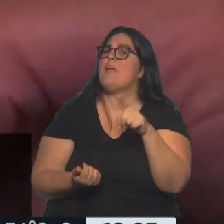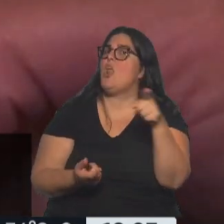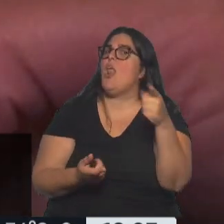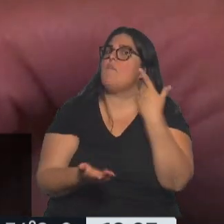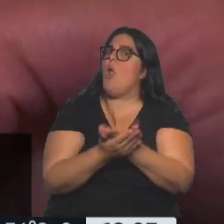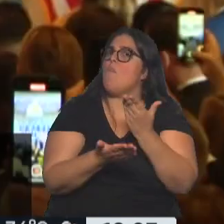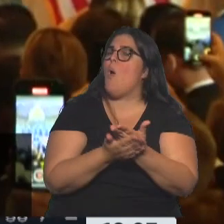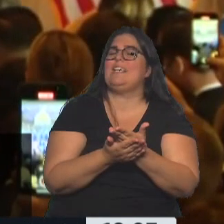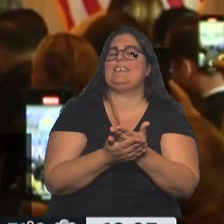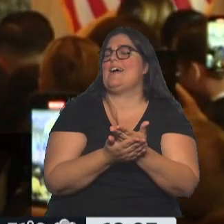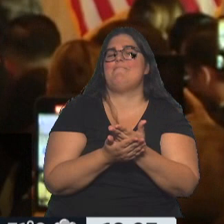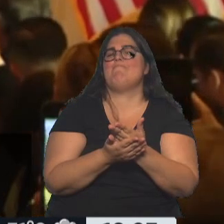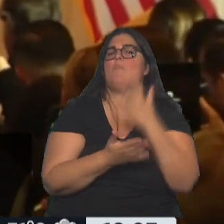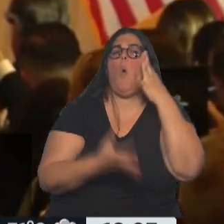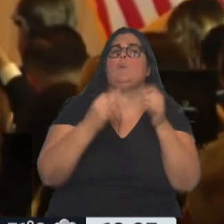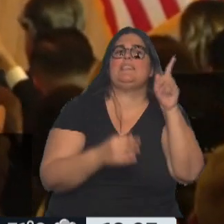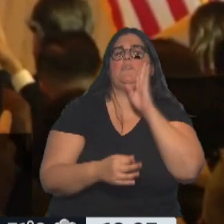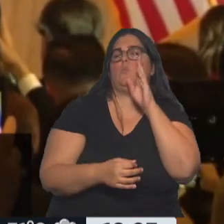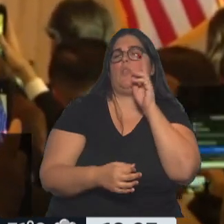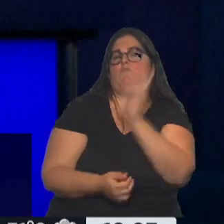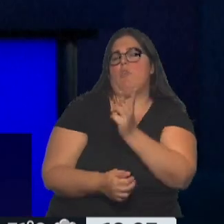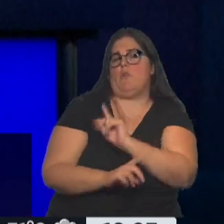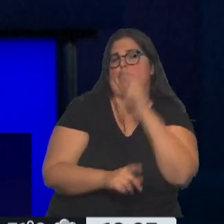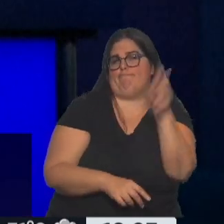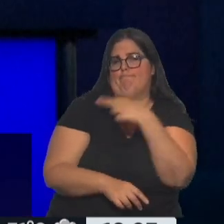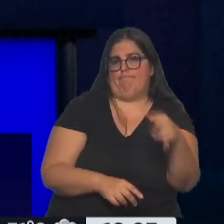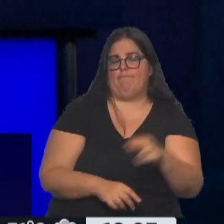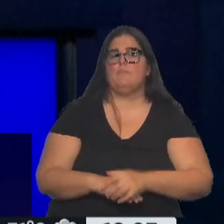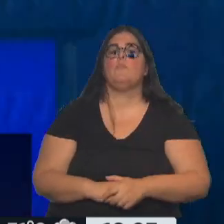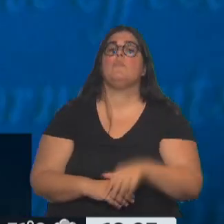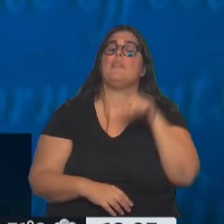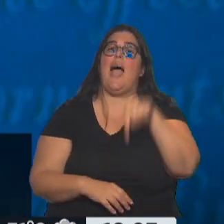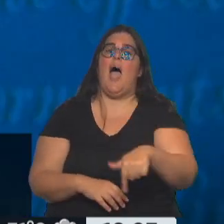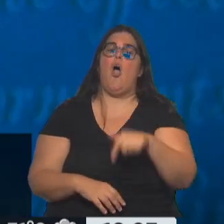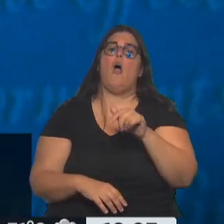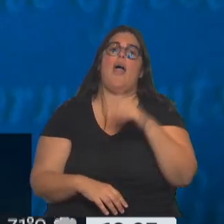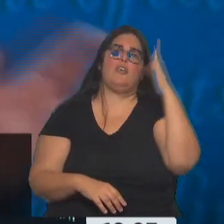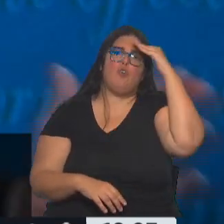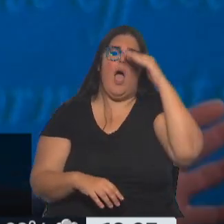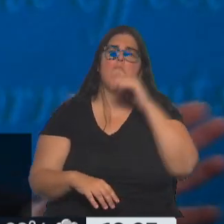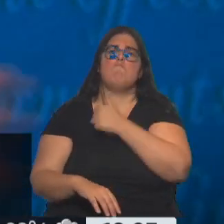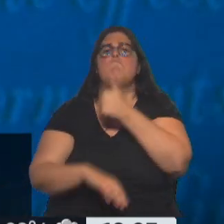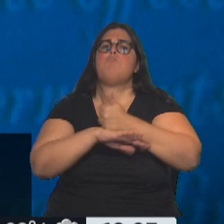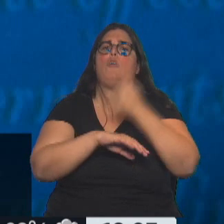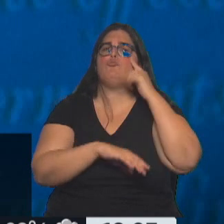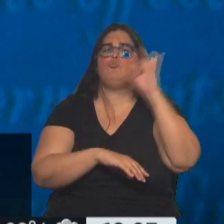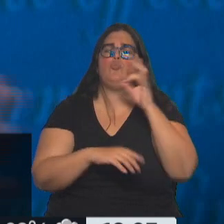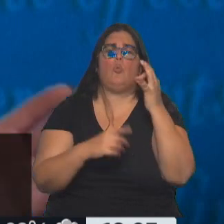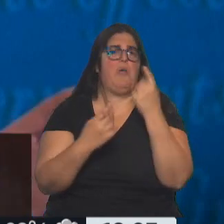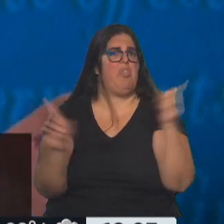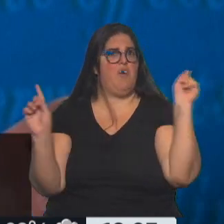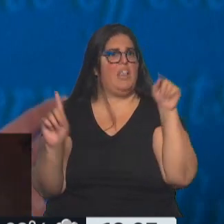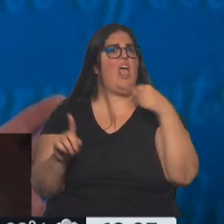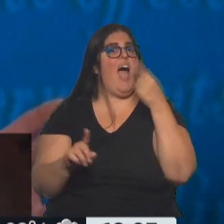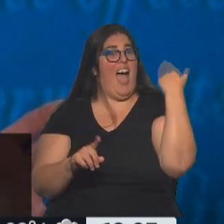por la justicia estadounidense. Ahora, en cambio de postura, Trump afirma que está en contra de la prohibición de